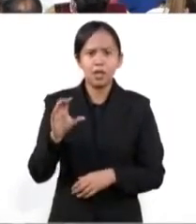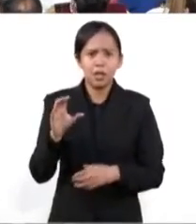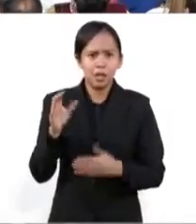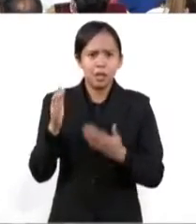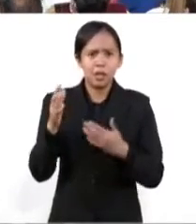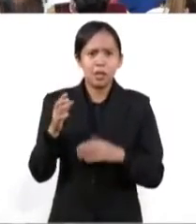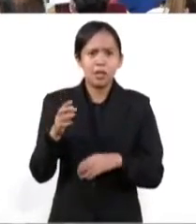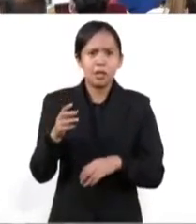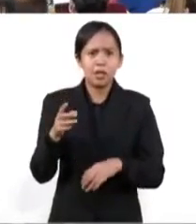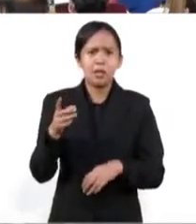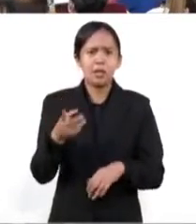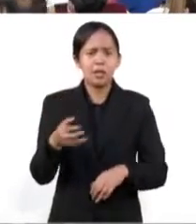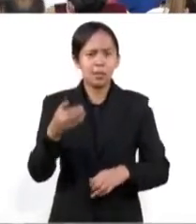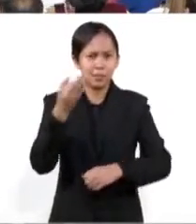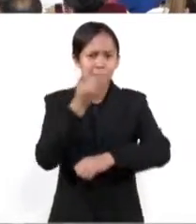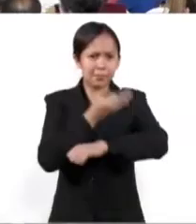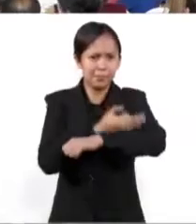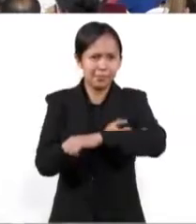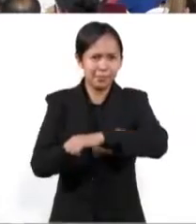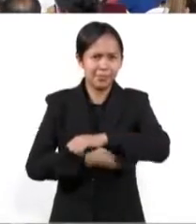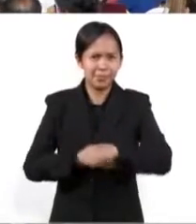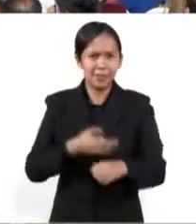turno vespertino.